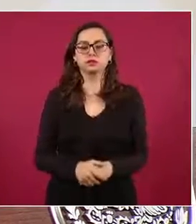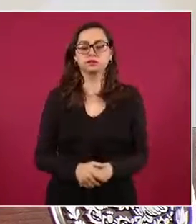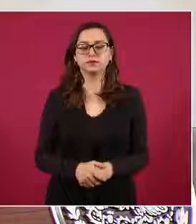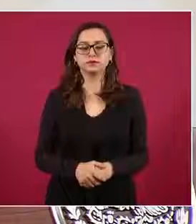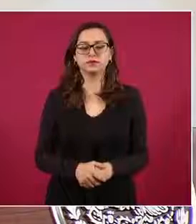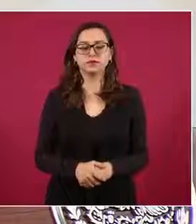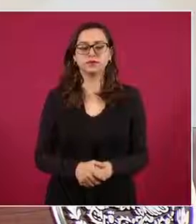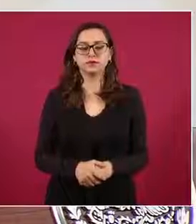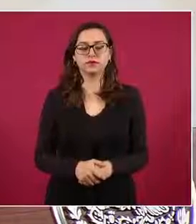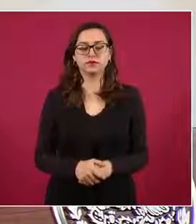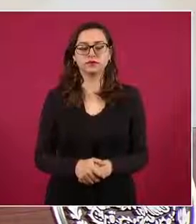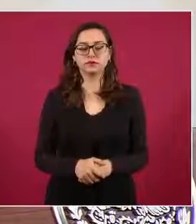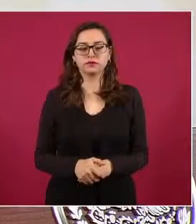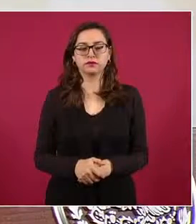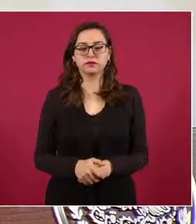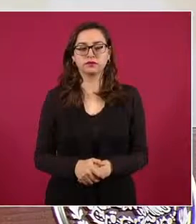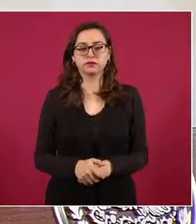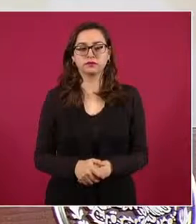para que